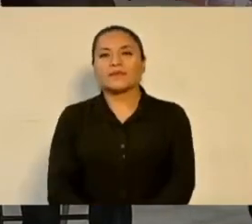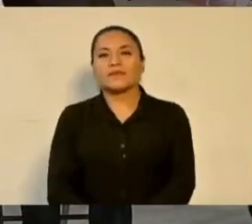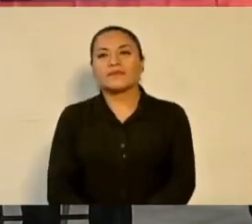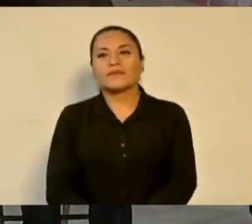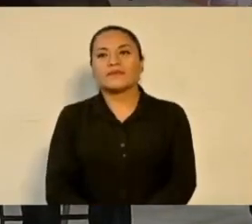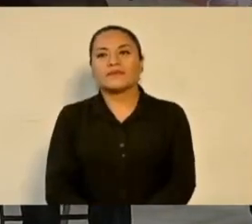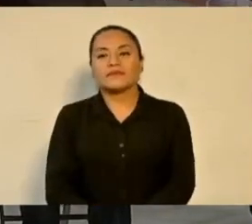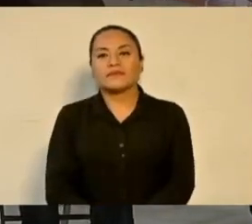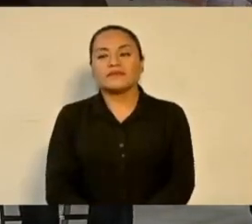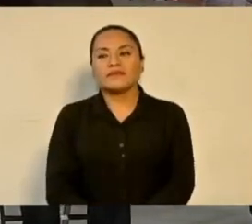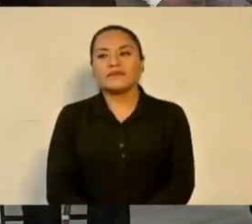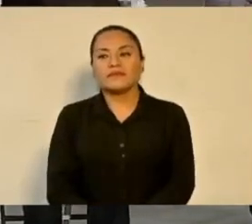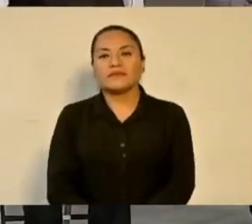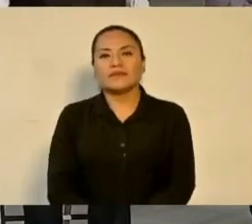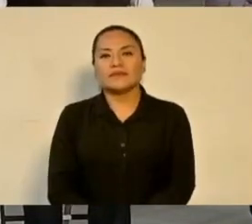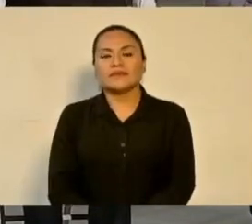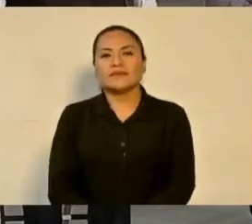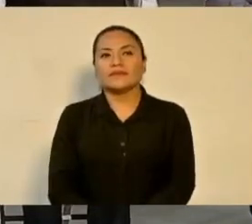Gracias.